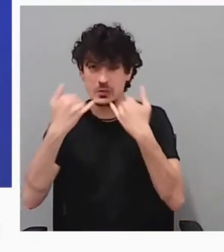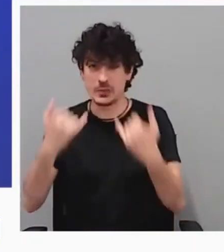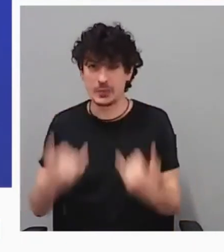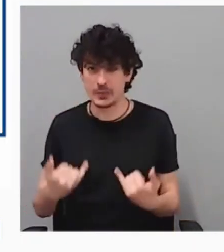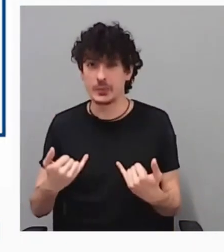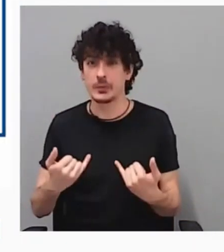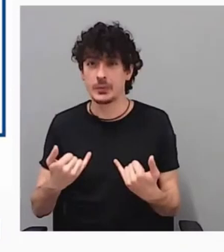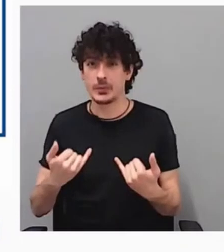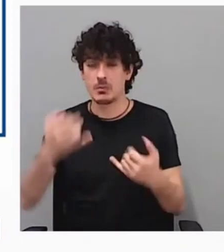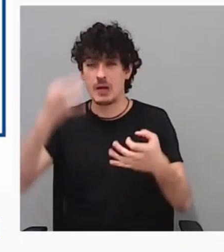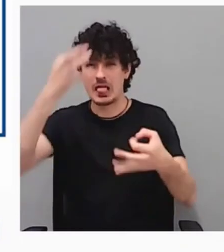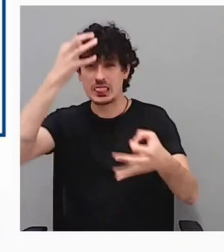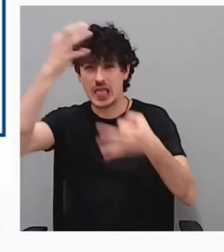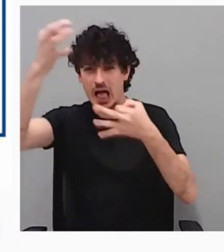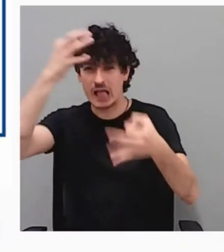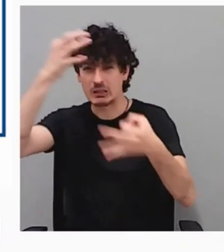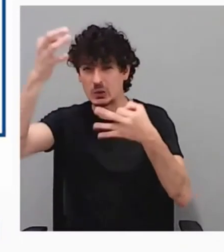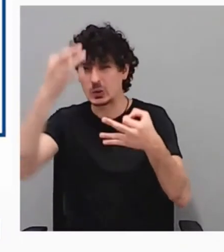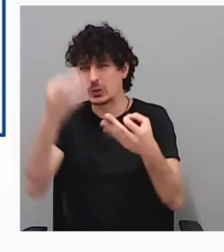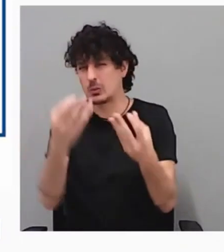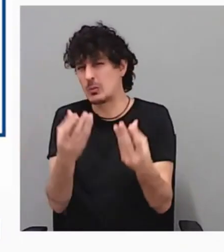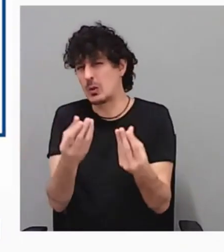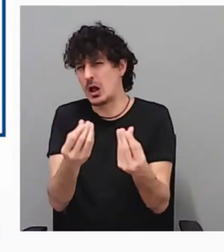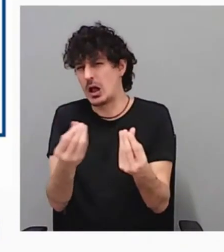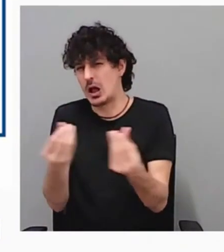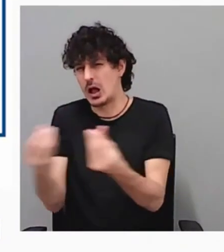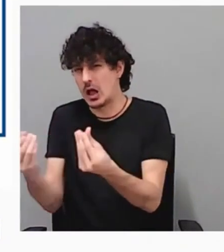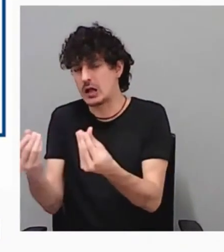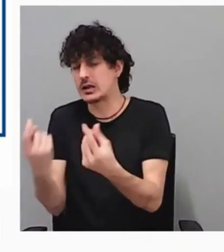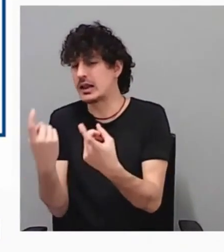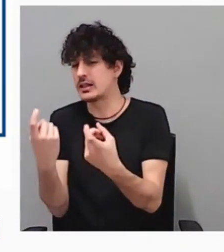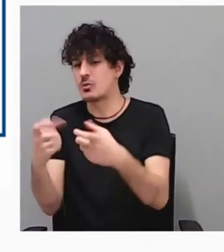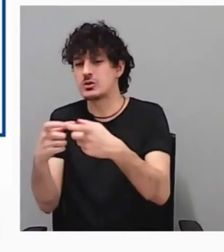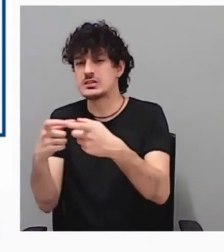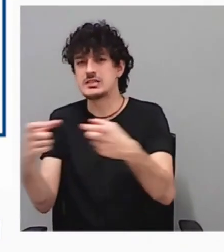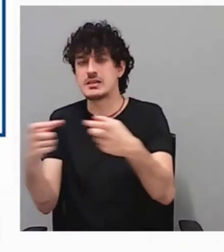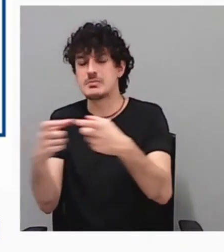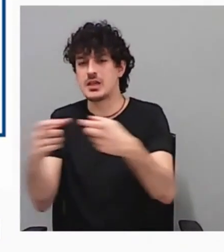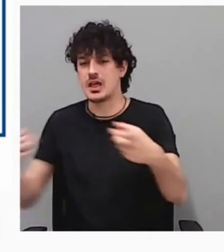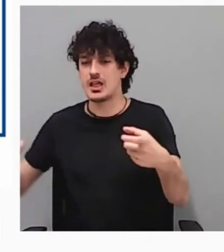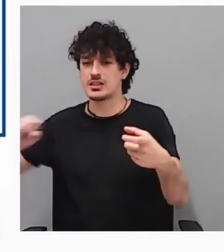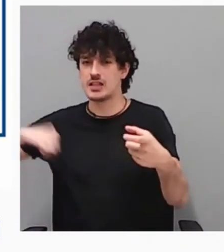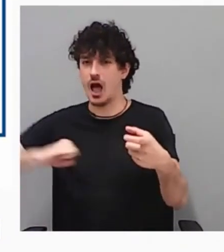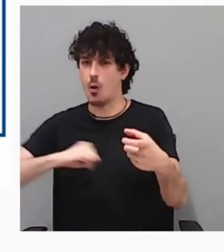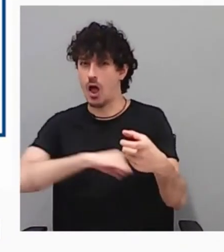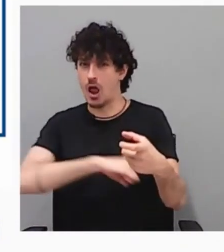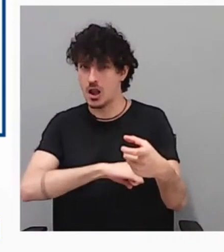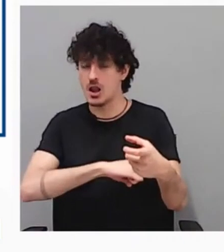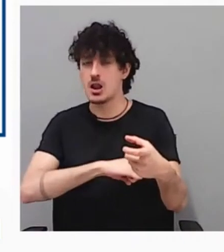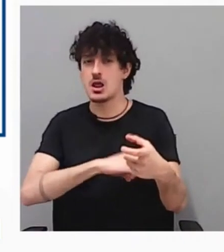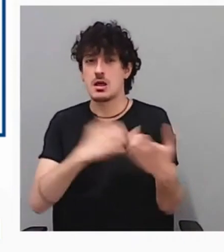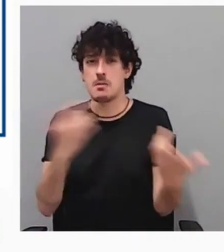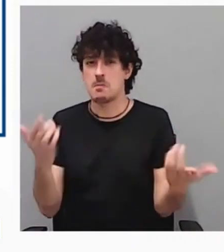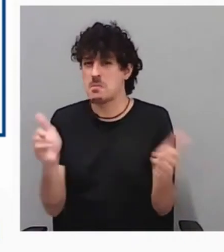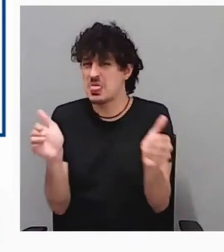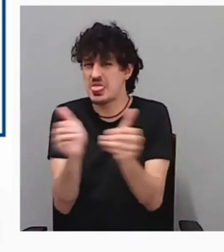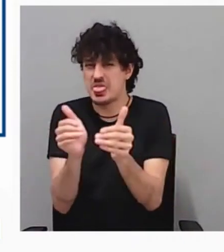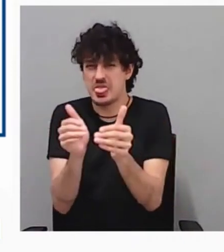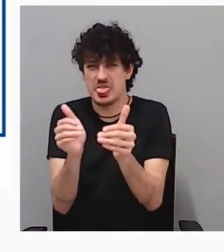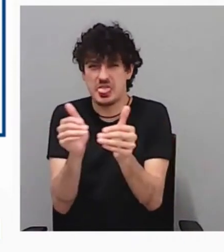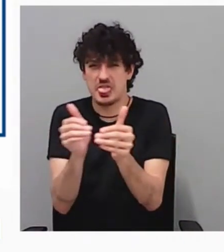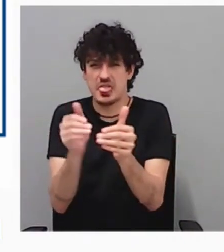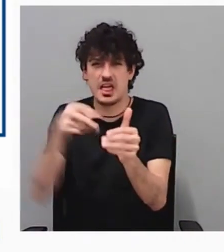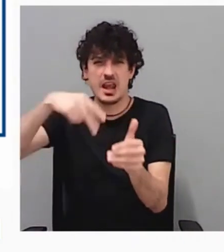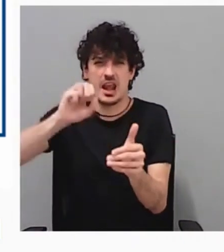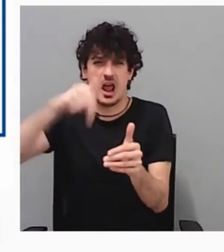de datos, necesitamos los chips de Taiwán, porque son muy pequeñitos, son 2 nanómetros. Pero hay dos problemas. Ya no se puede